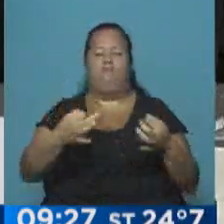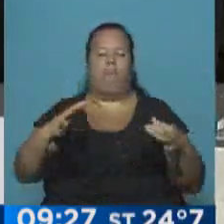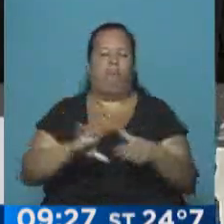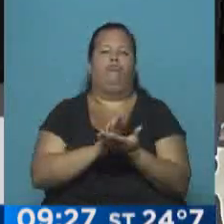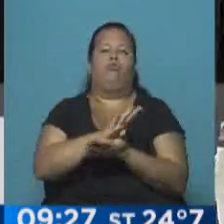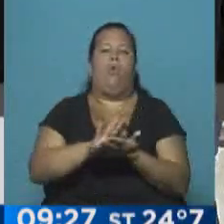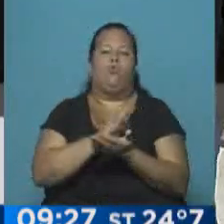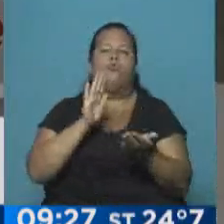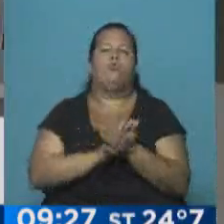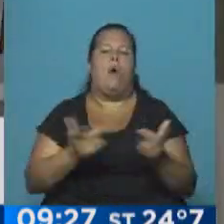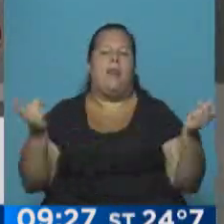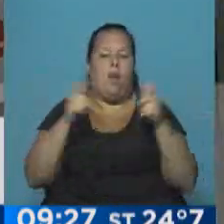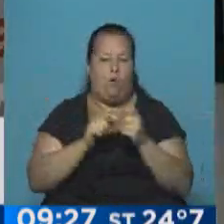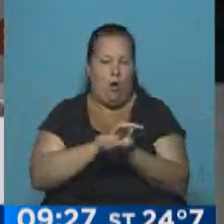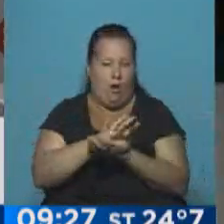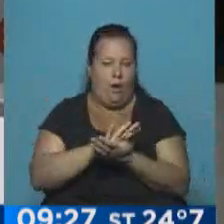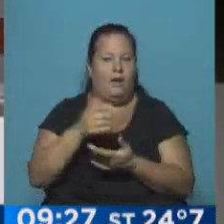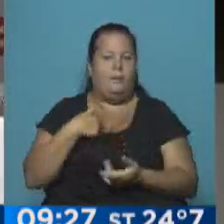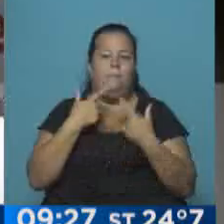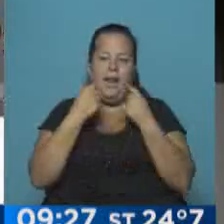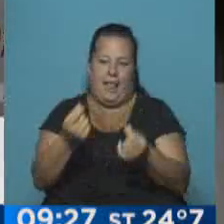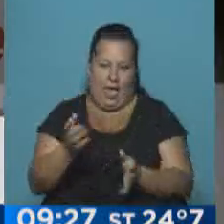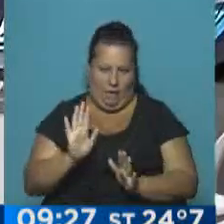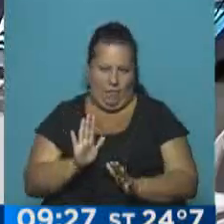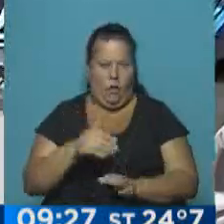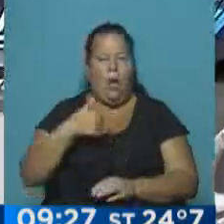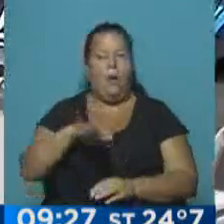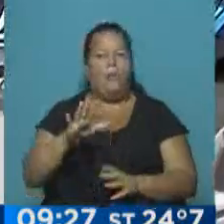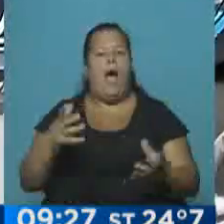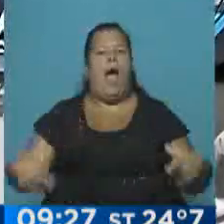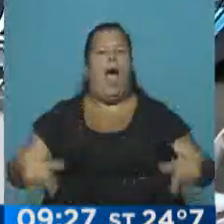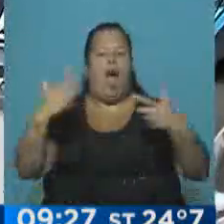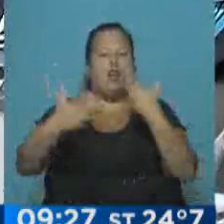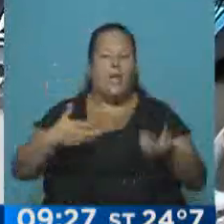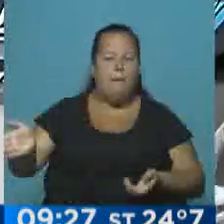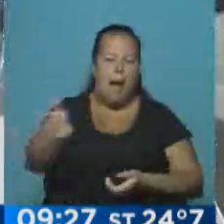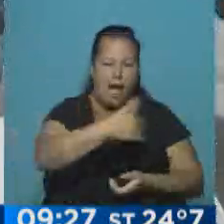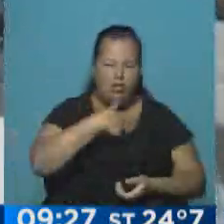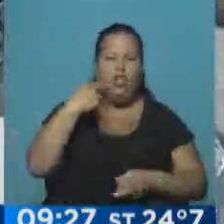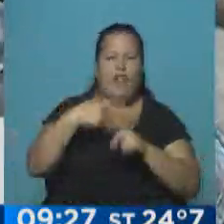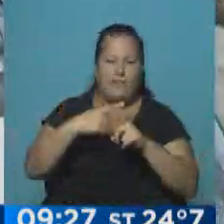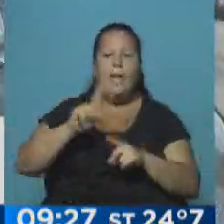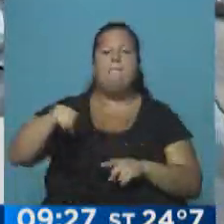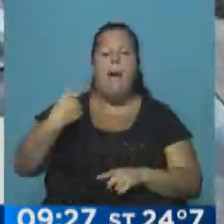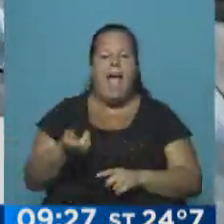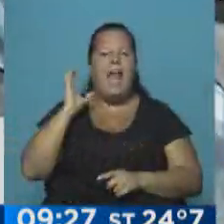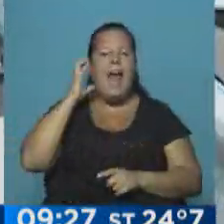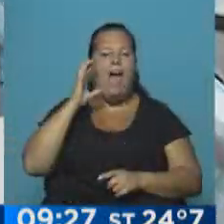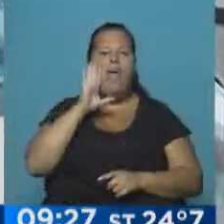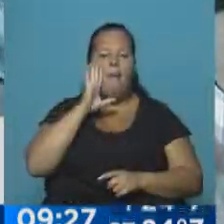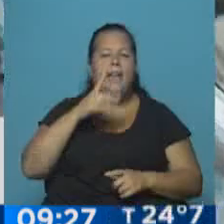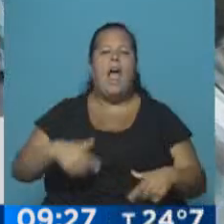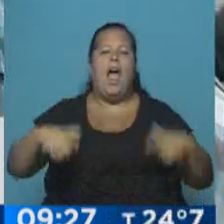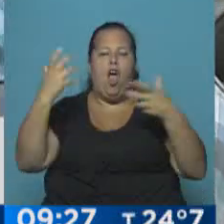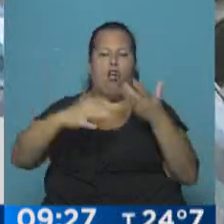en relación a la mesa de negociación que estamos exigiendo. Va a haber una olla popular y va a haber un festival. Mañana en Radio América va a haber una olla